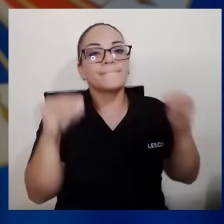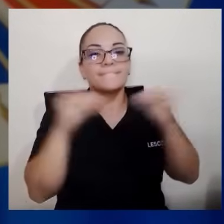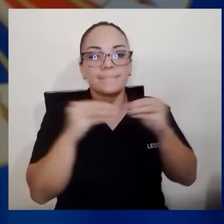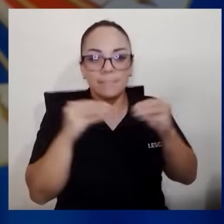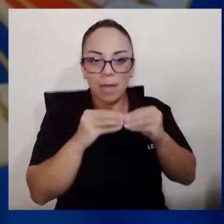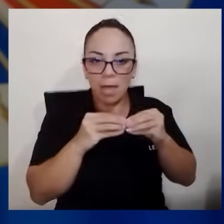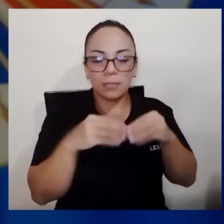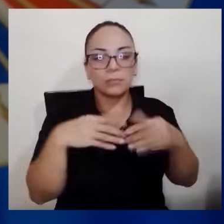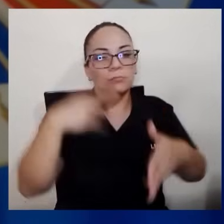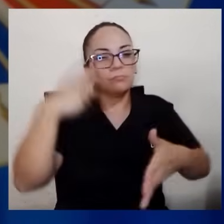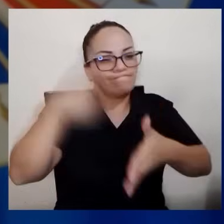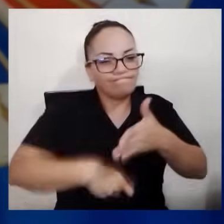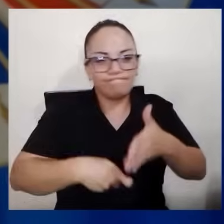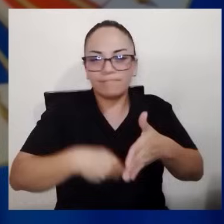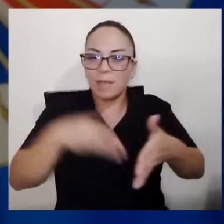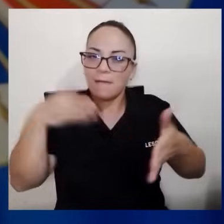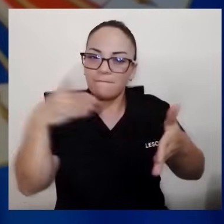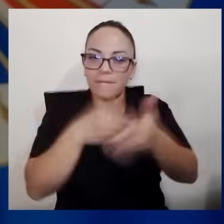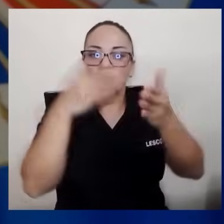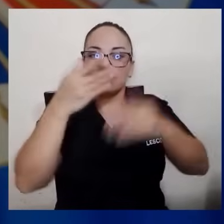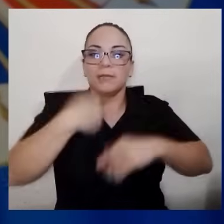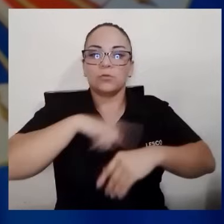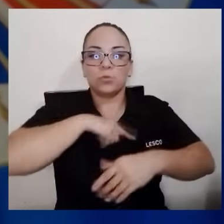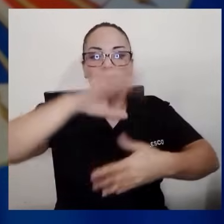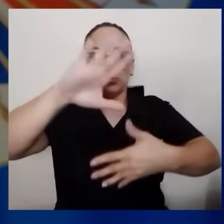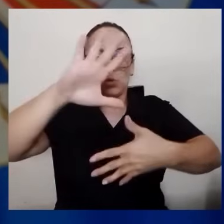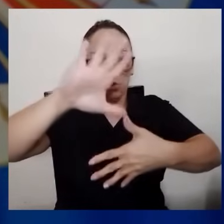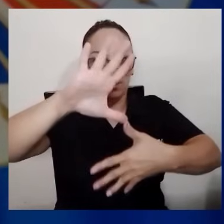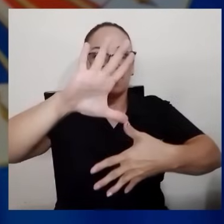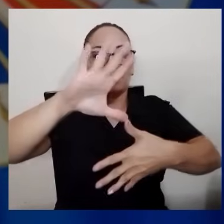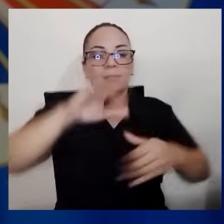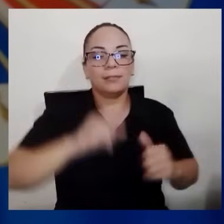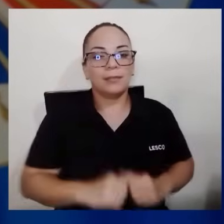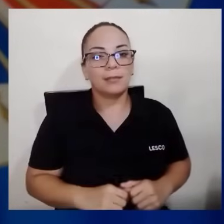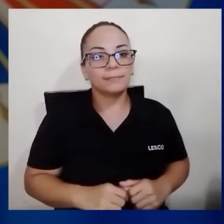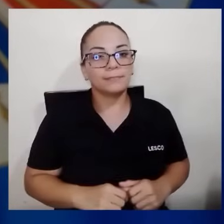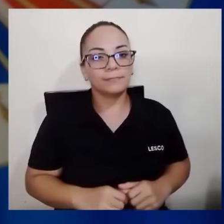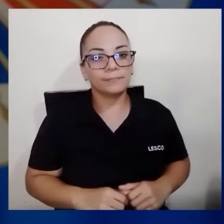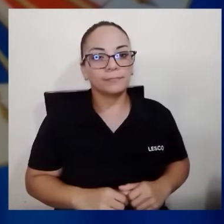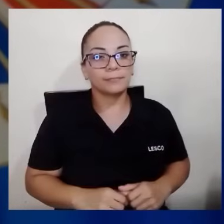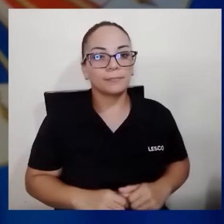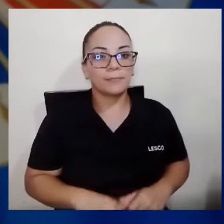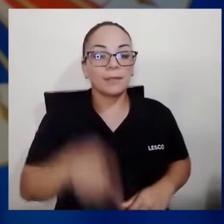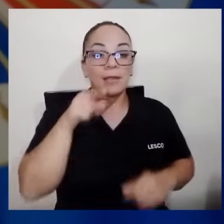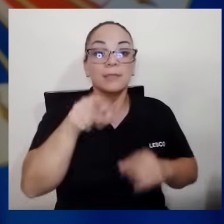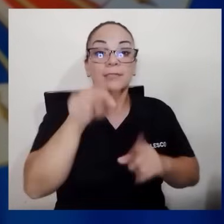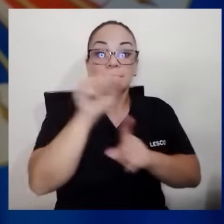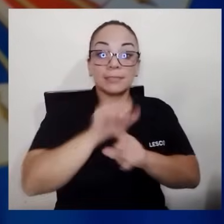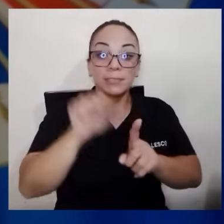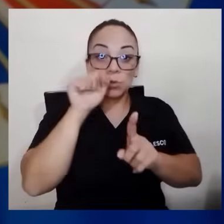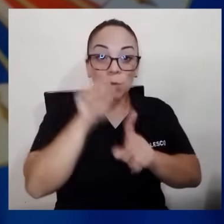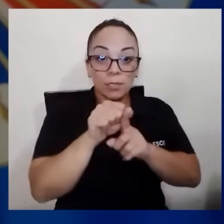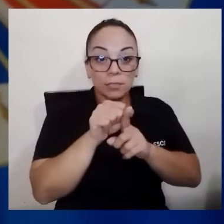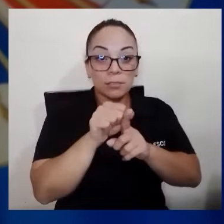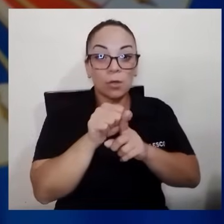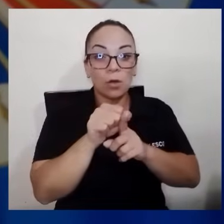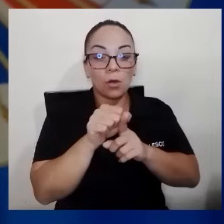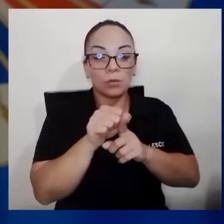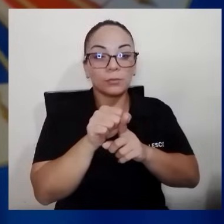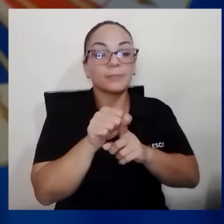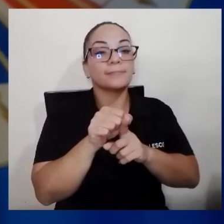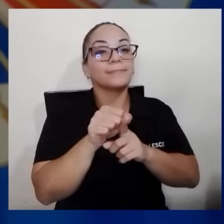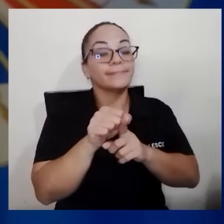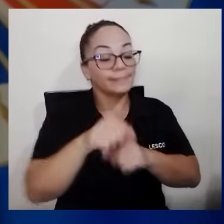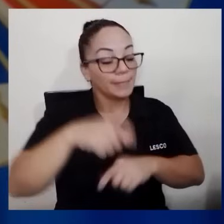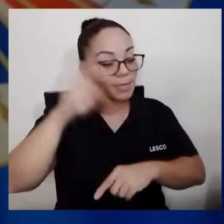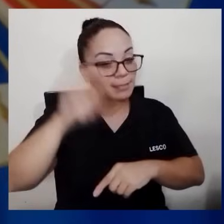afectado a nuestro continente esta situación amerita la mayor